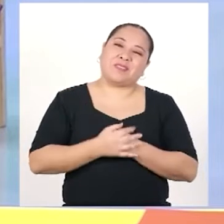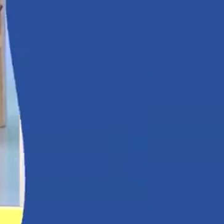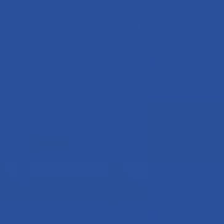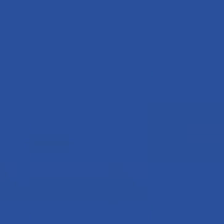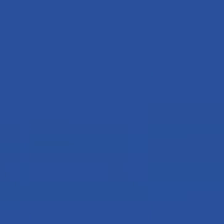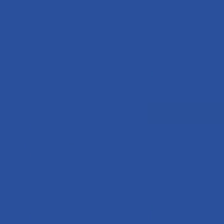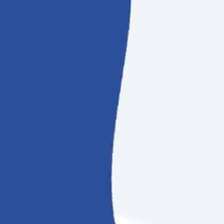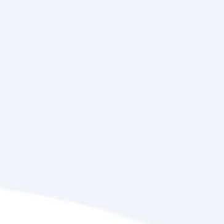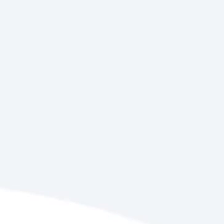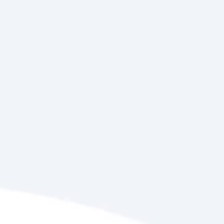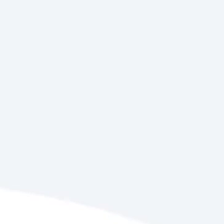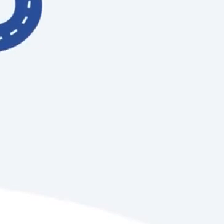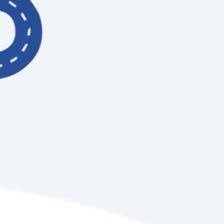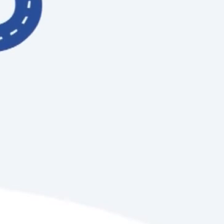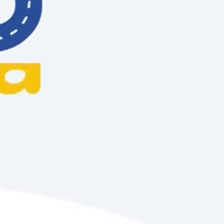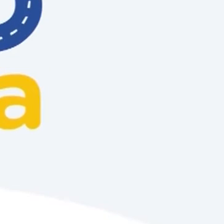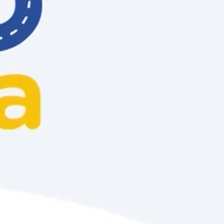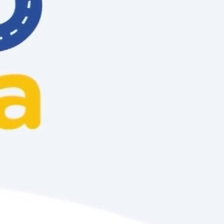volvemos!